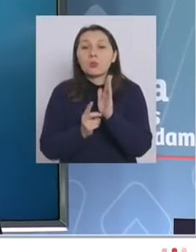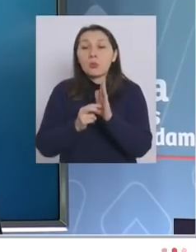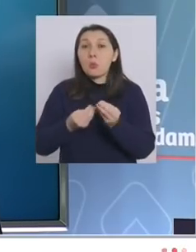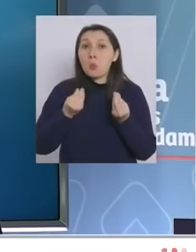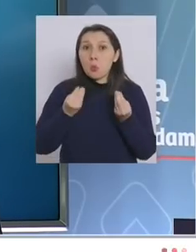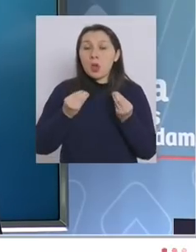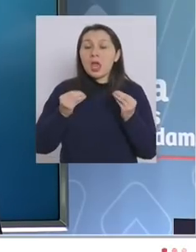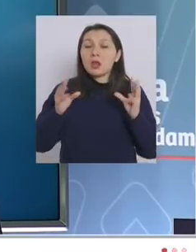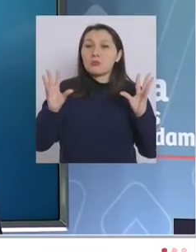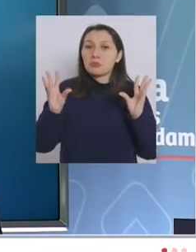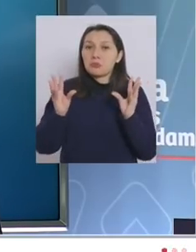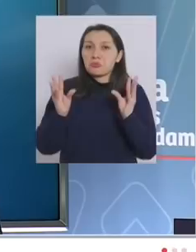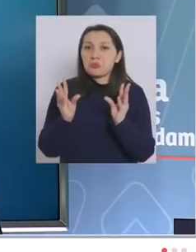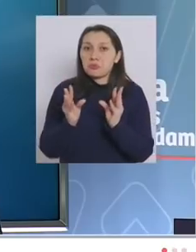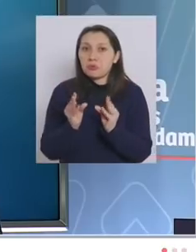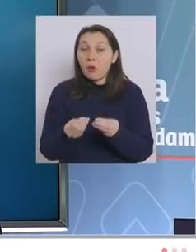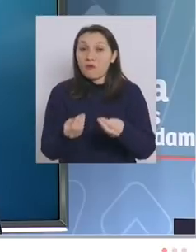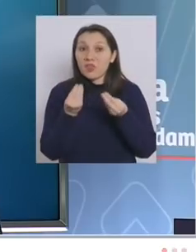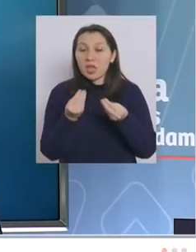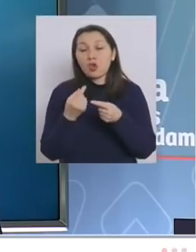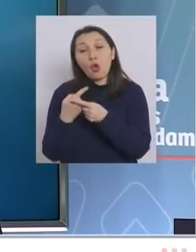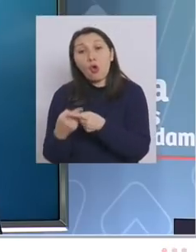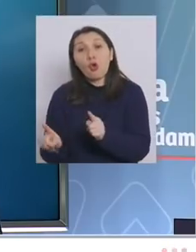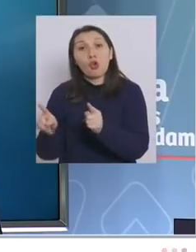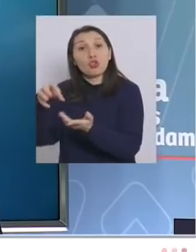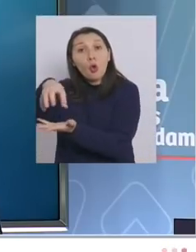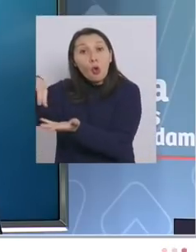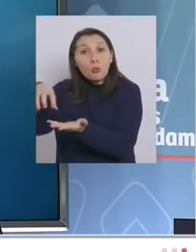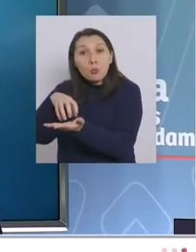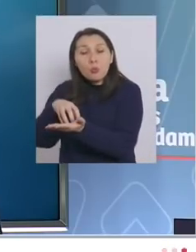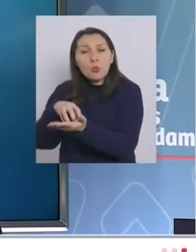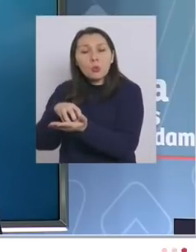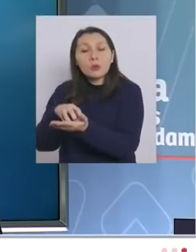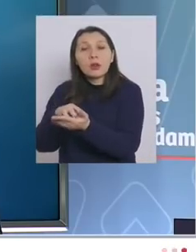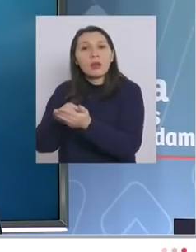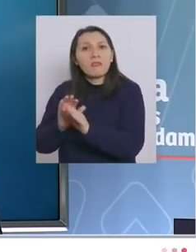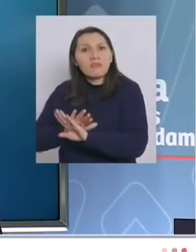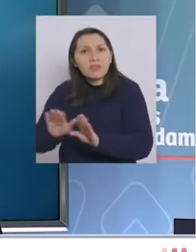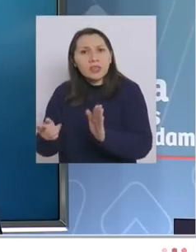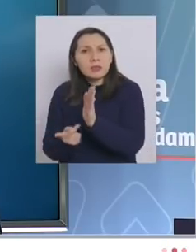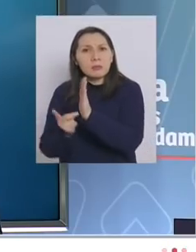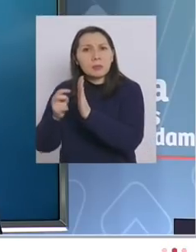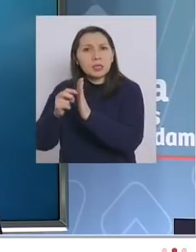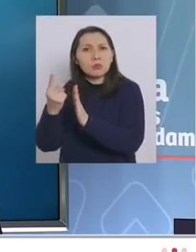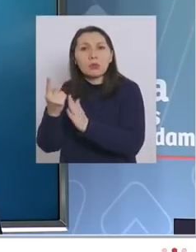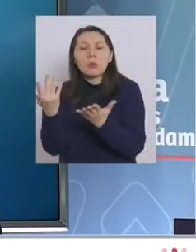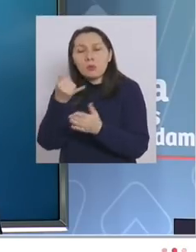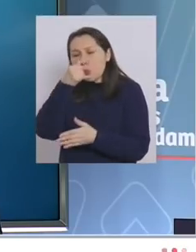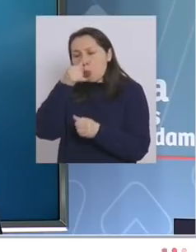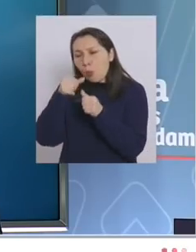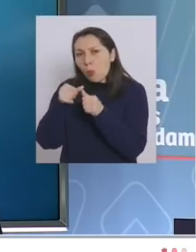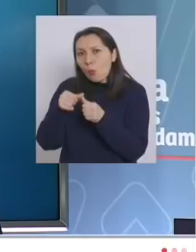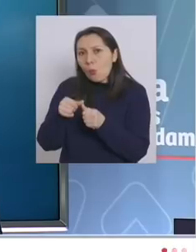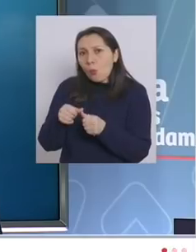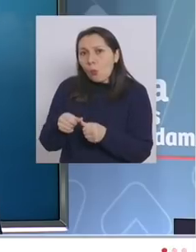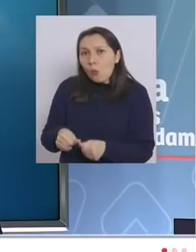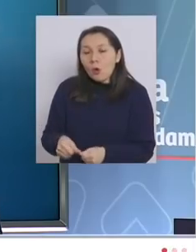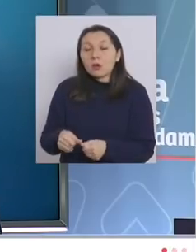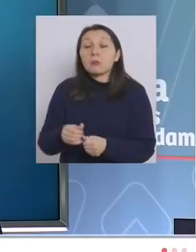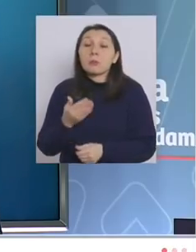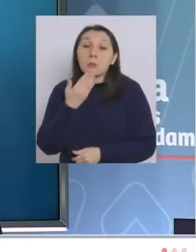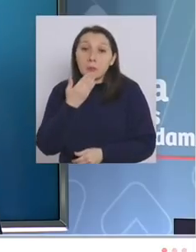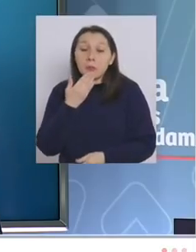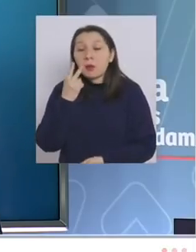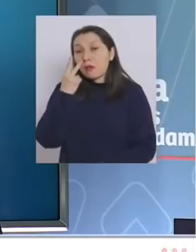muy positivamente por sus indicadores y otras comunas salieron de cuarentena debido al tiempo que llevaban, pero que